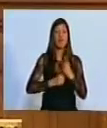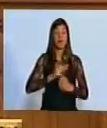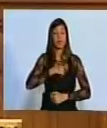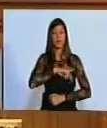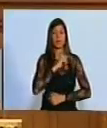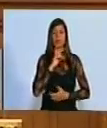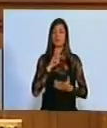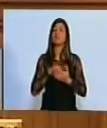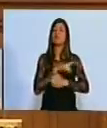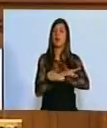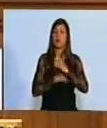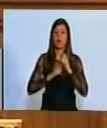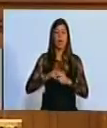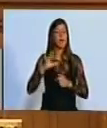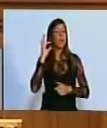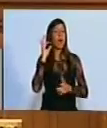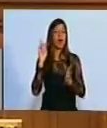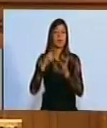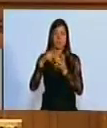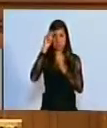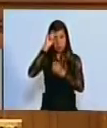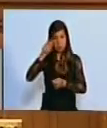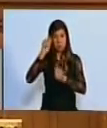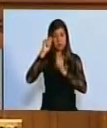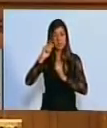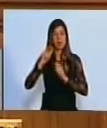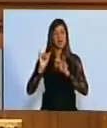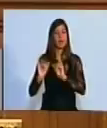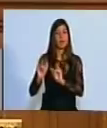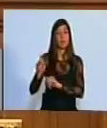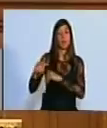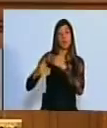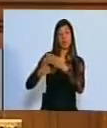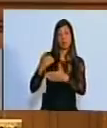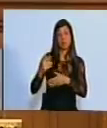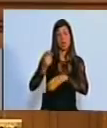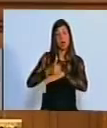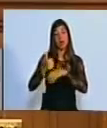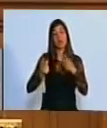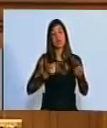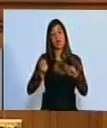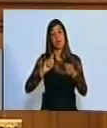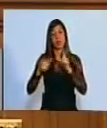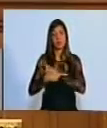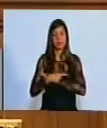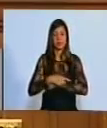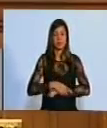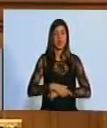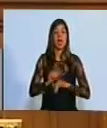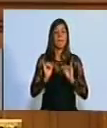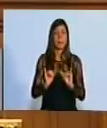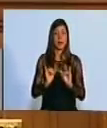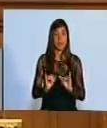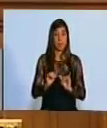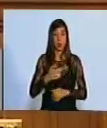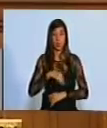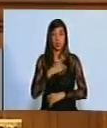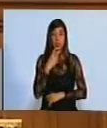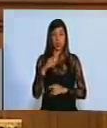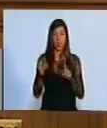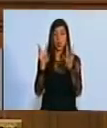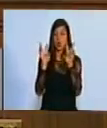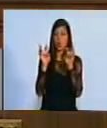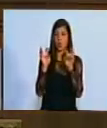papel poderoso de la mujer en la vida y como artífice de los procesos de transformación. De igual manera, le dimos una